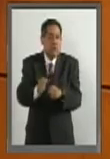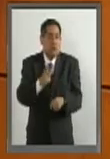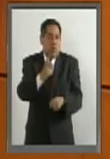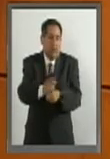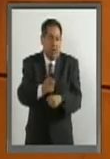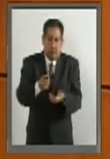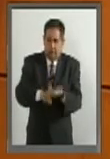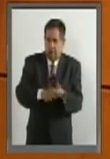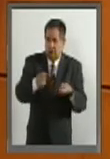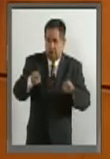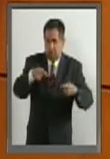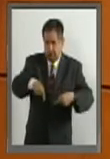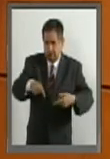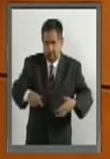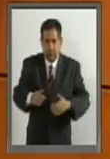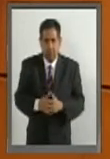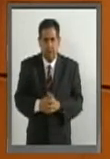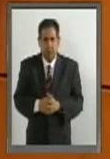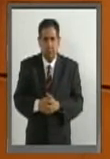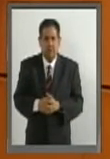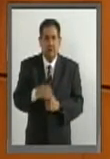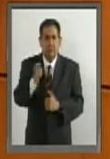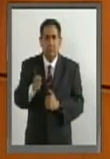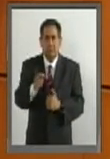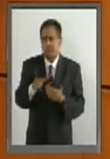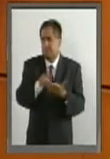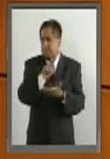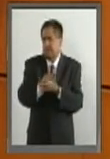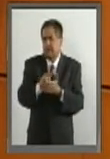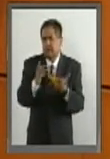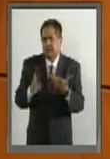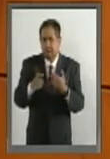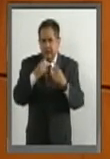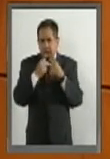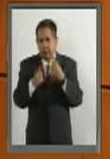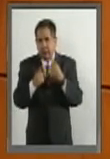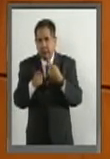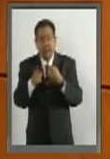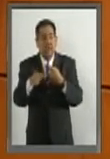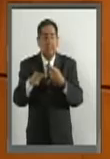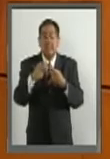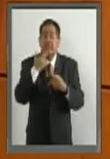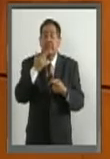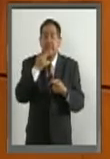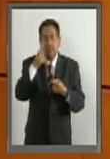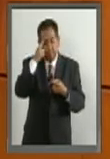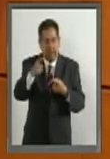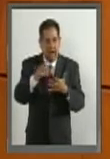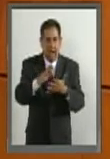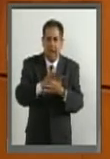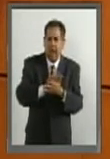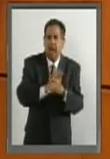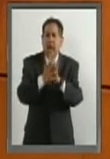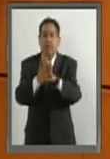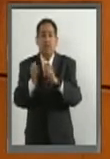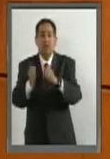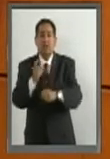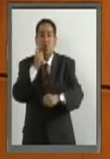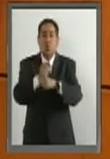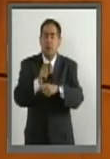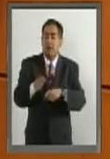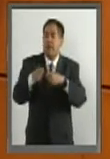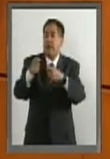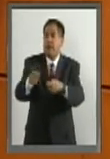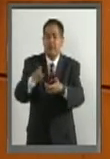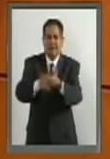interior. Esa ley, que es una alambique para transformar la seguridad nacional en seguridad